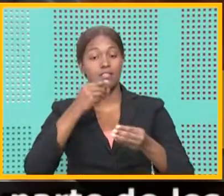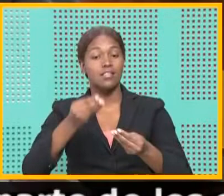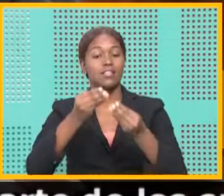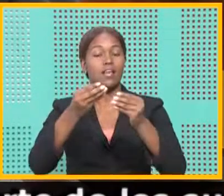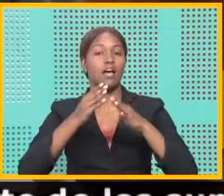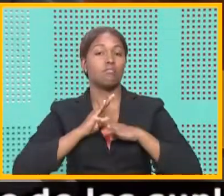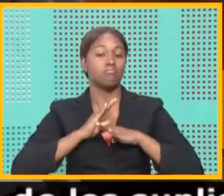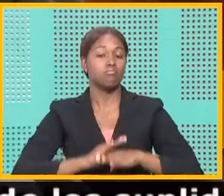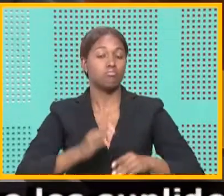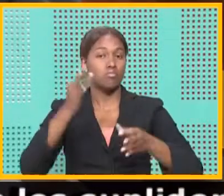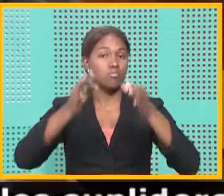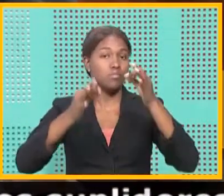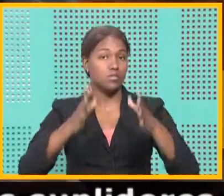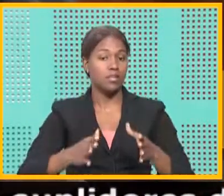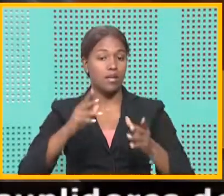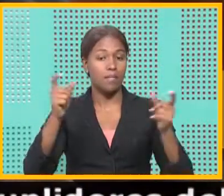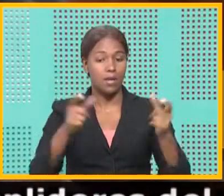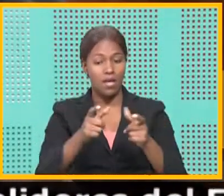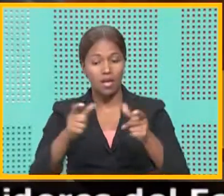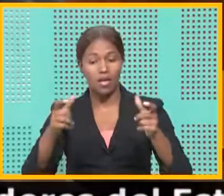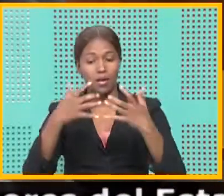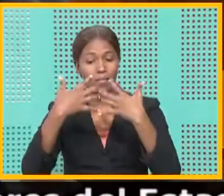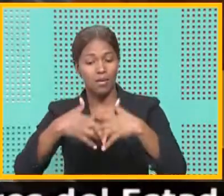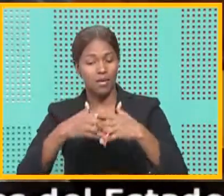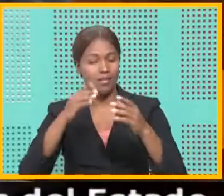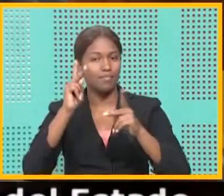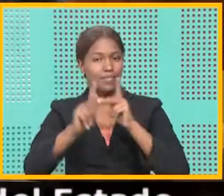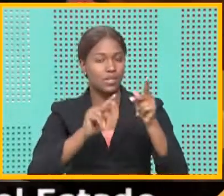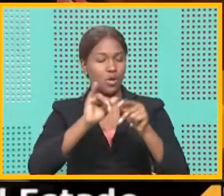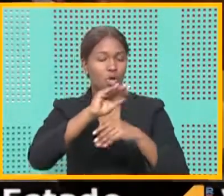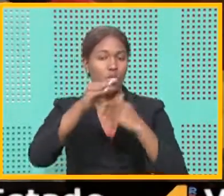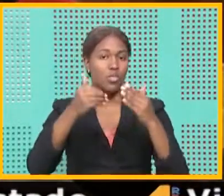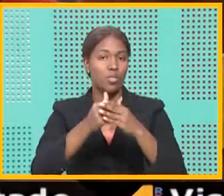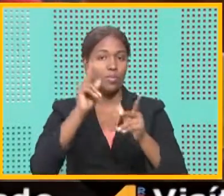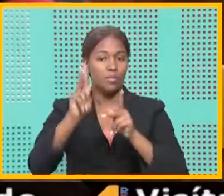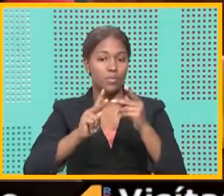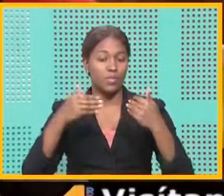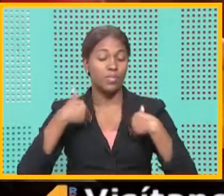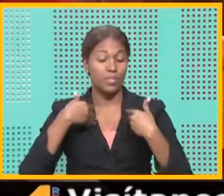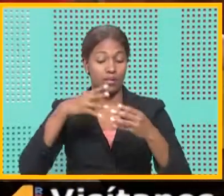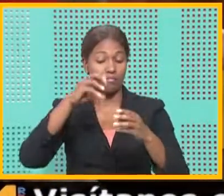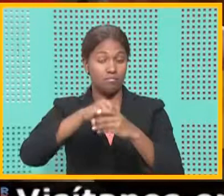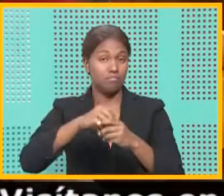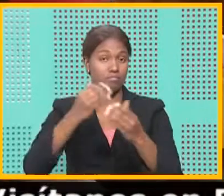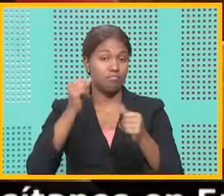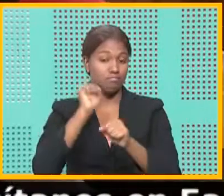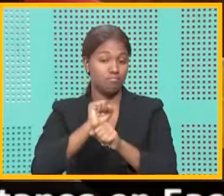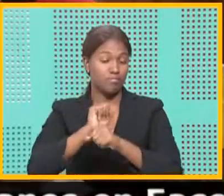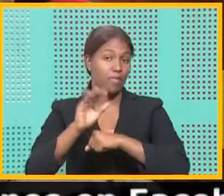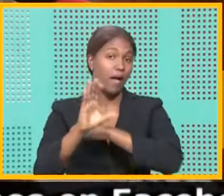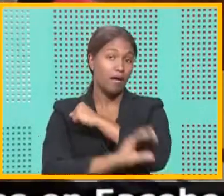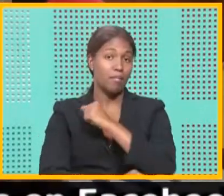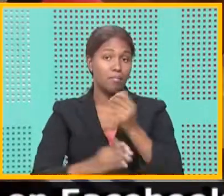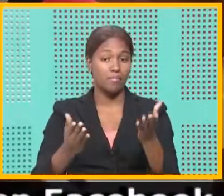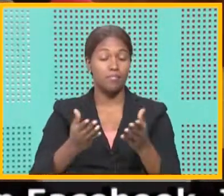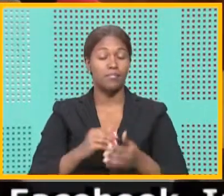tranquilidad jurídica a los pequeños y medianos productores y a todos los que son parceleros y parceleras de reforma agraria. O sea, el